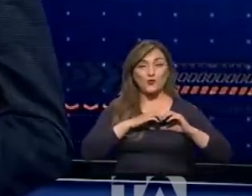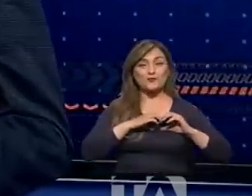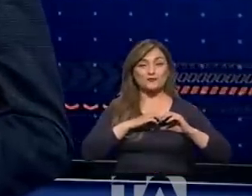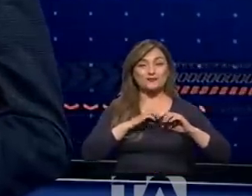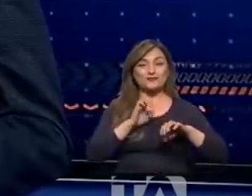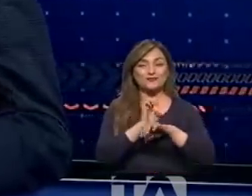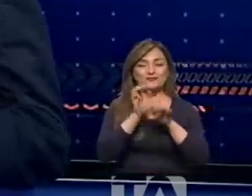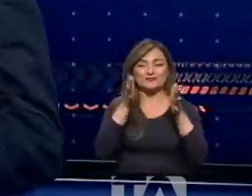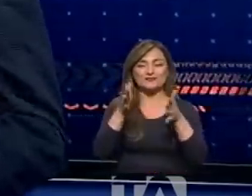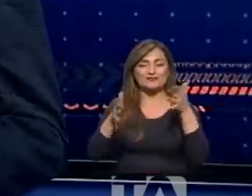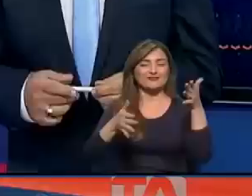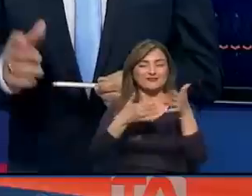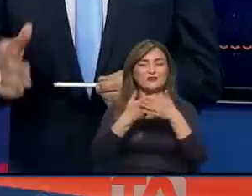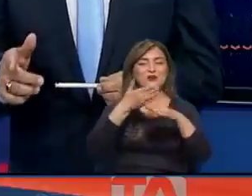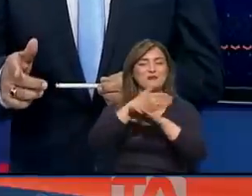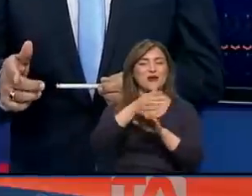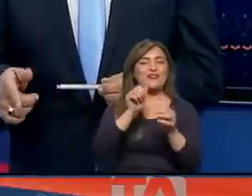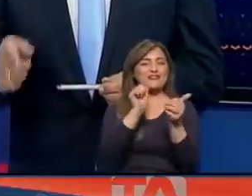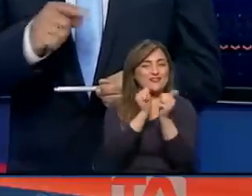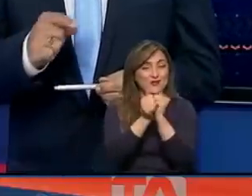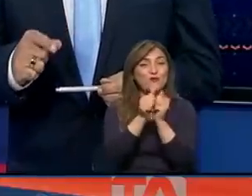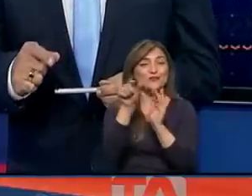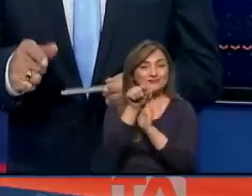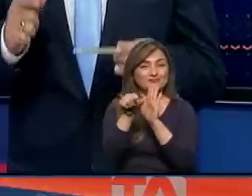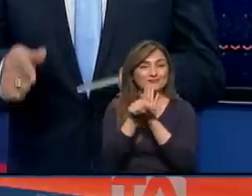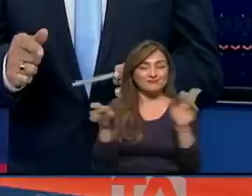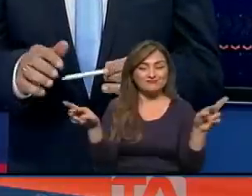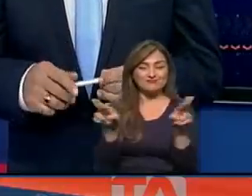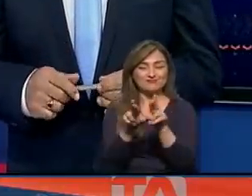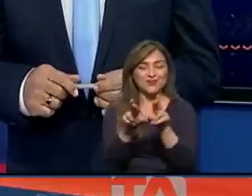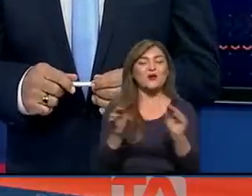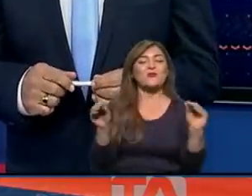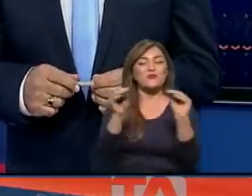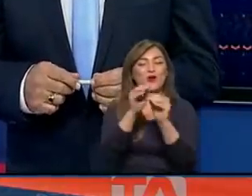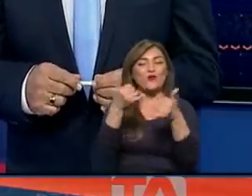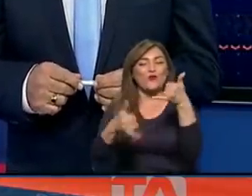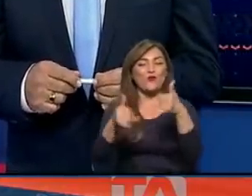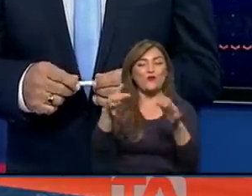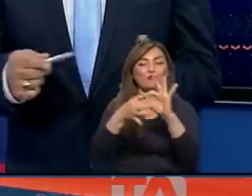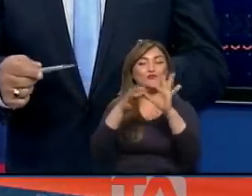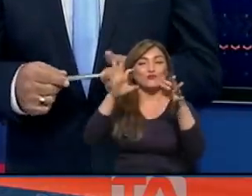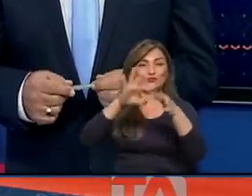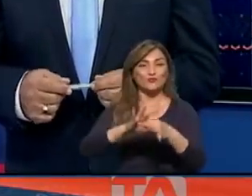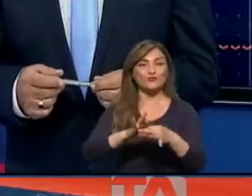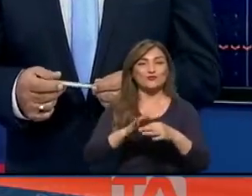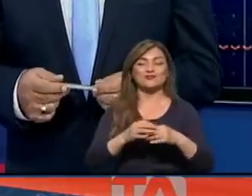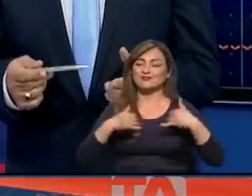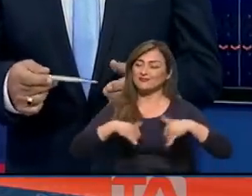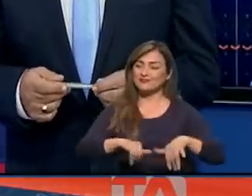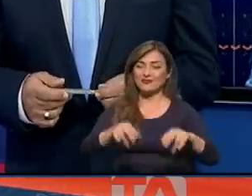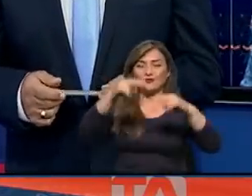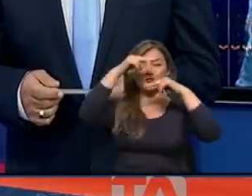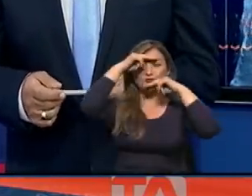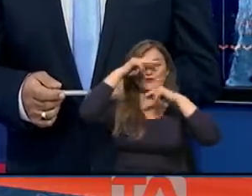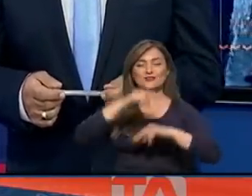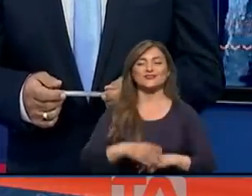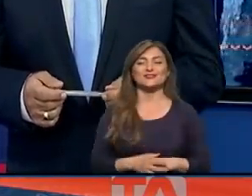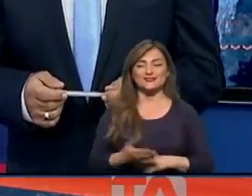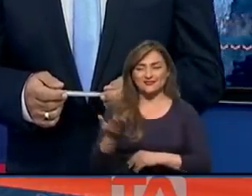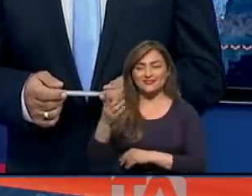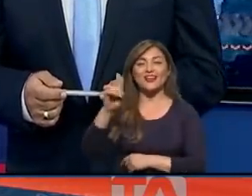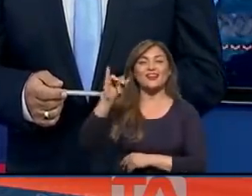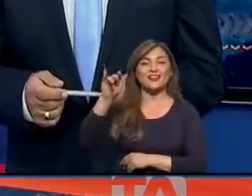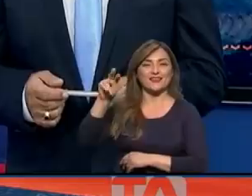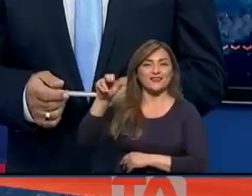los ecuatorianos. Más adelante en deportes les tenemos más de los Juegos Olímpicos. Vamos a seguir con noticias, Dianita.